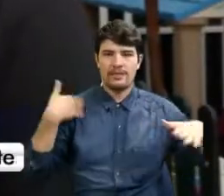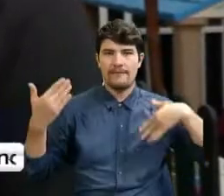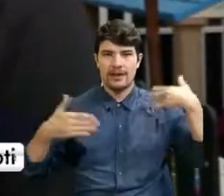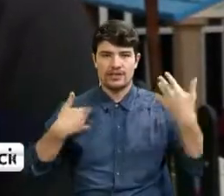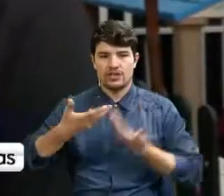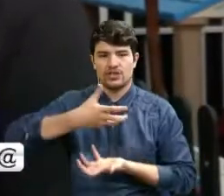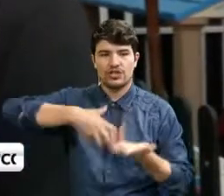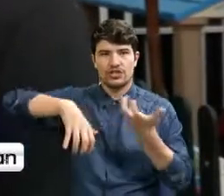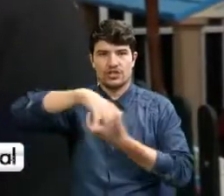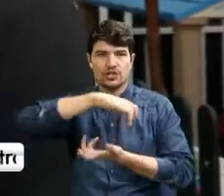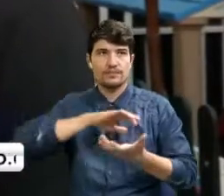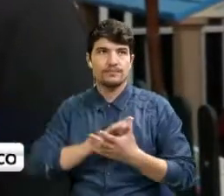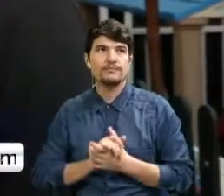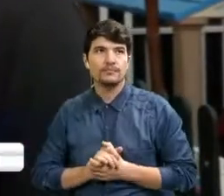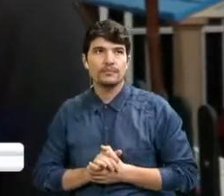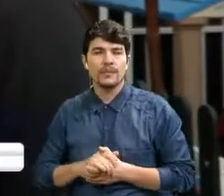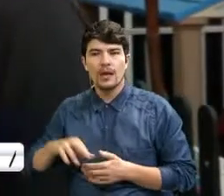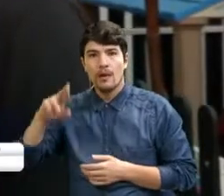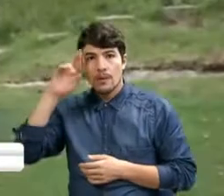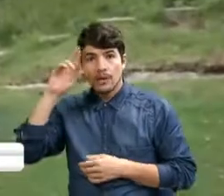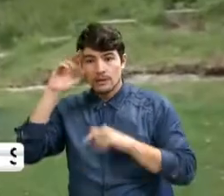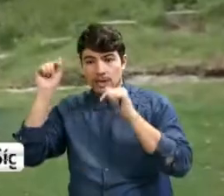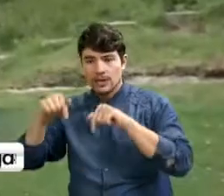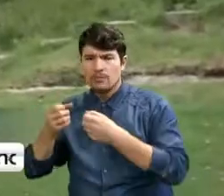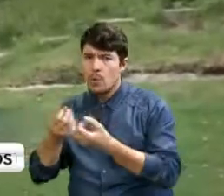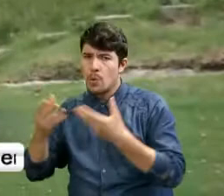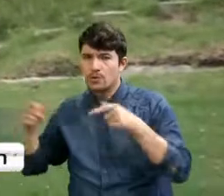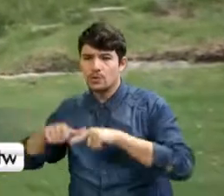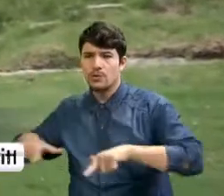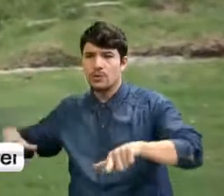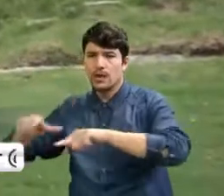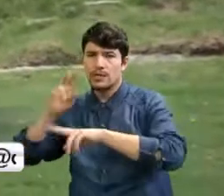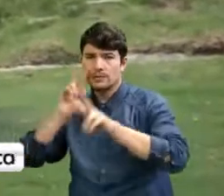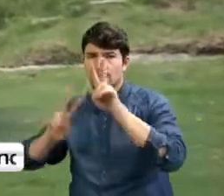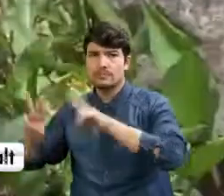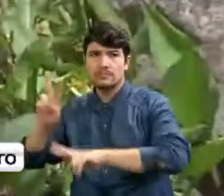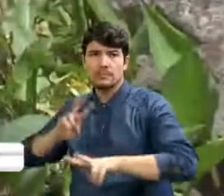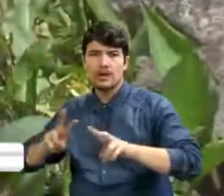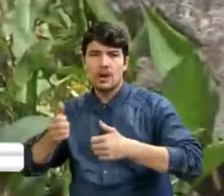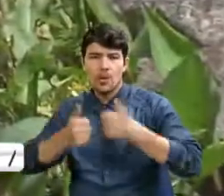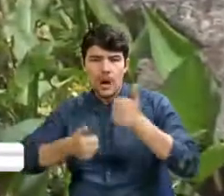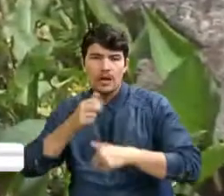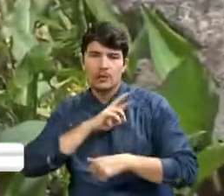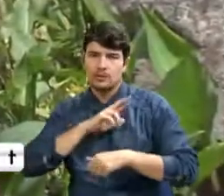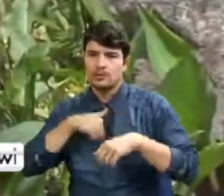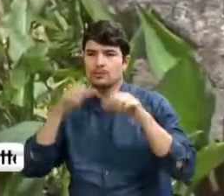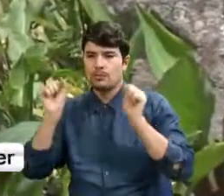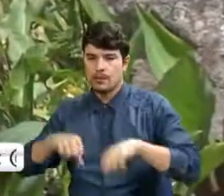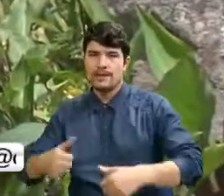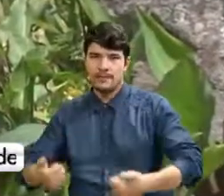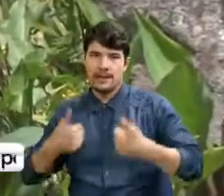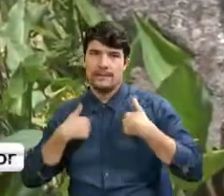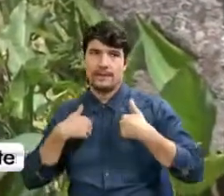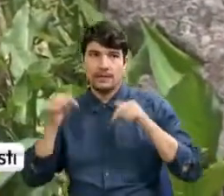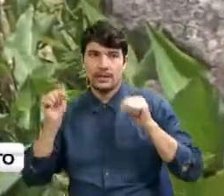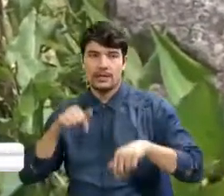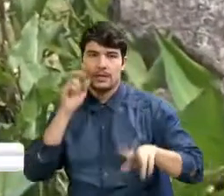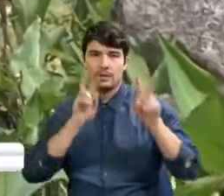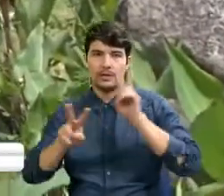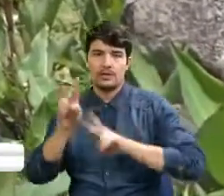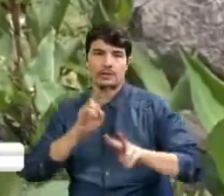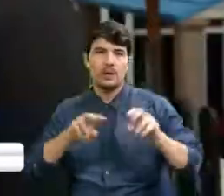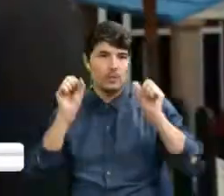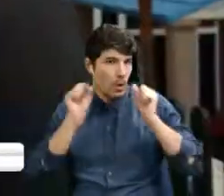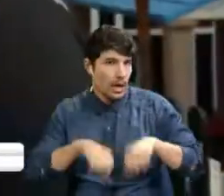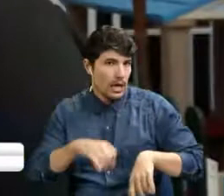hay muchos sitios que pueden ser explotados desde el punto de vista del turismo, de los cuales nos podemos beneficiar desde el punto de vista del turismo y que pueden